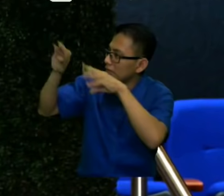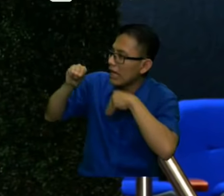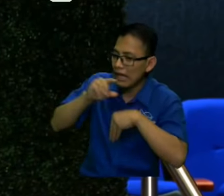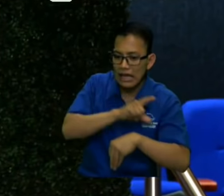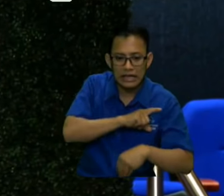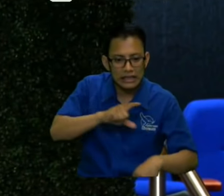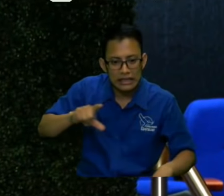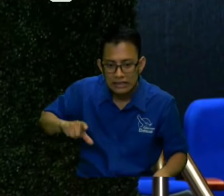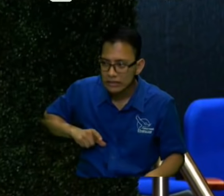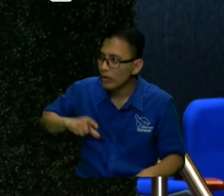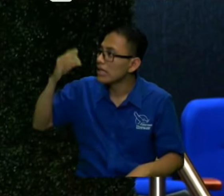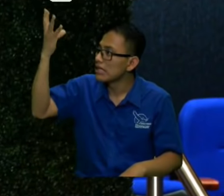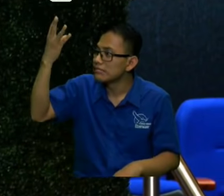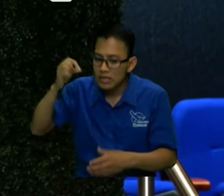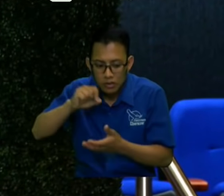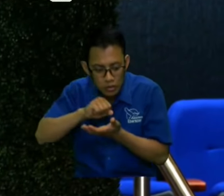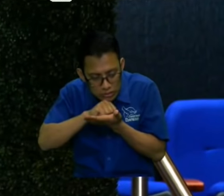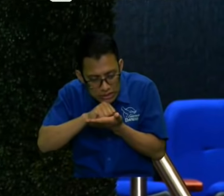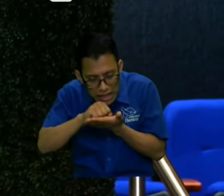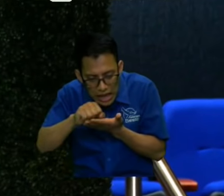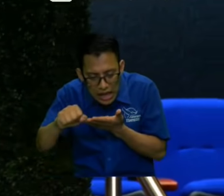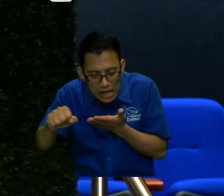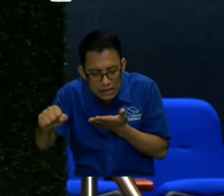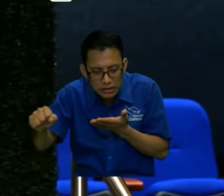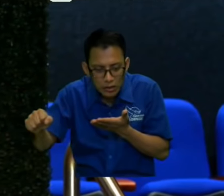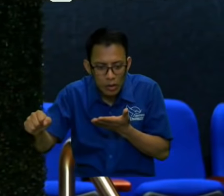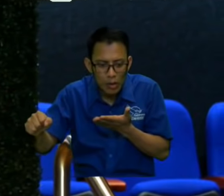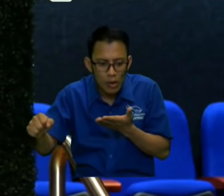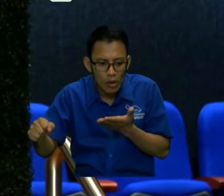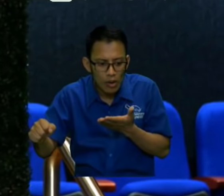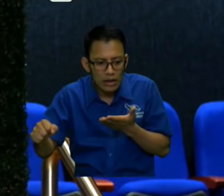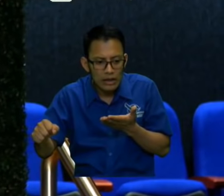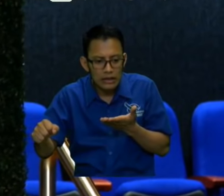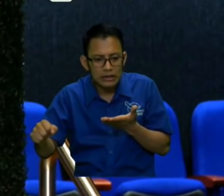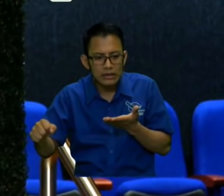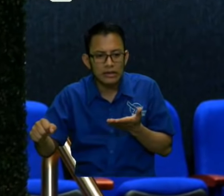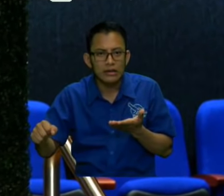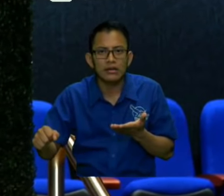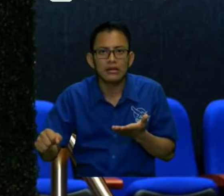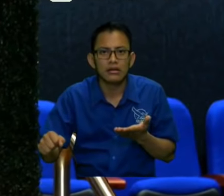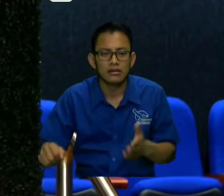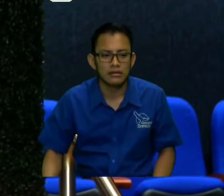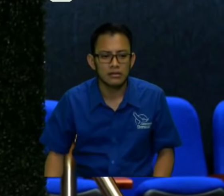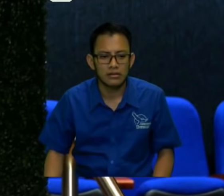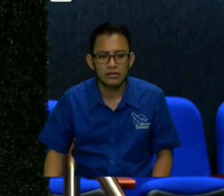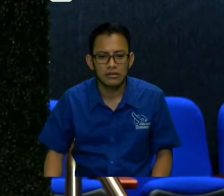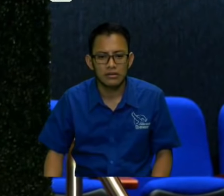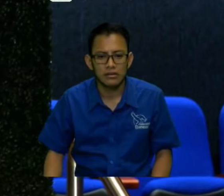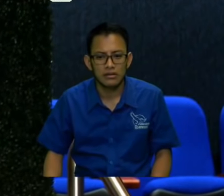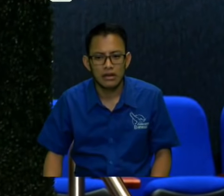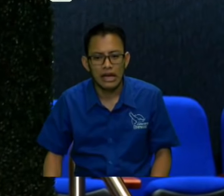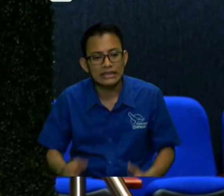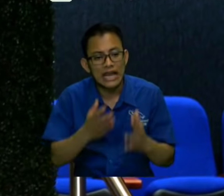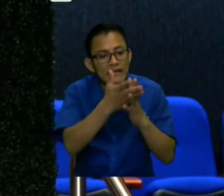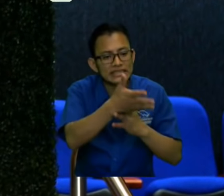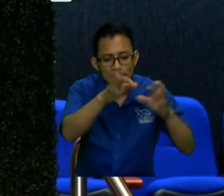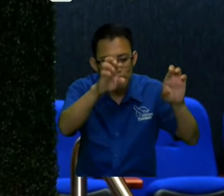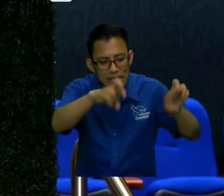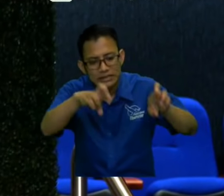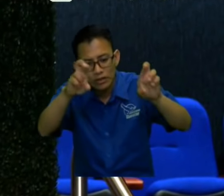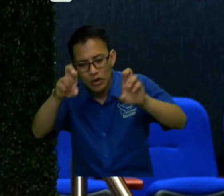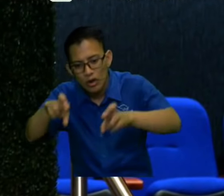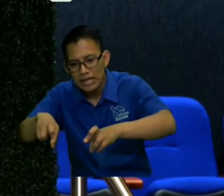a hombres. Bueno, mujeres también, pues, pero me refiero a humanos. Mensajeros humanos. No, generalmente